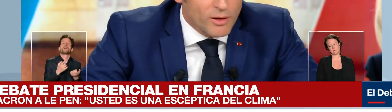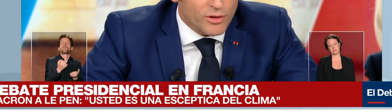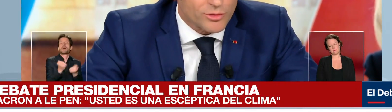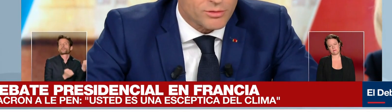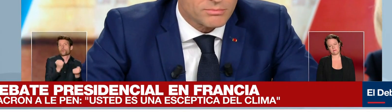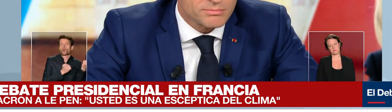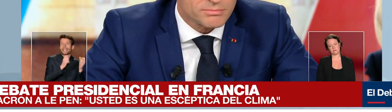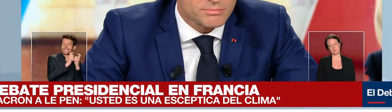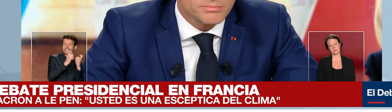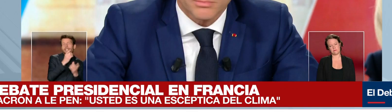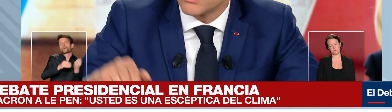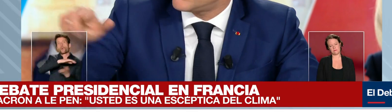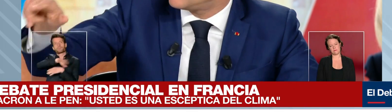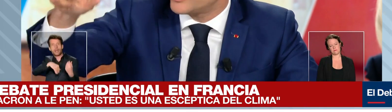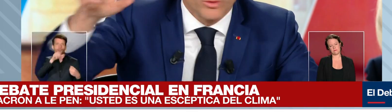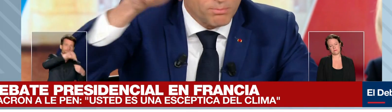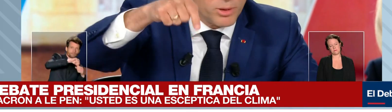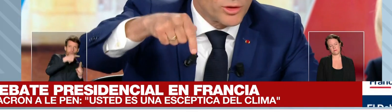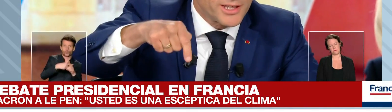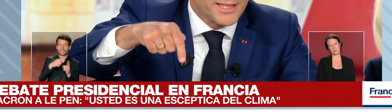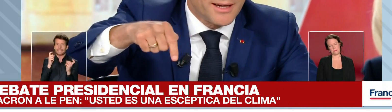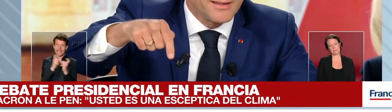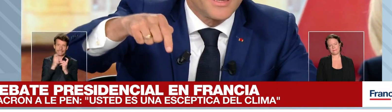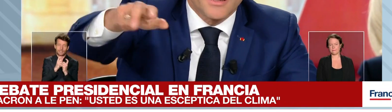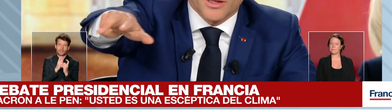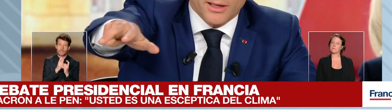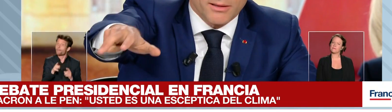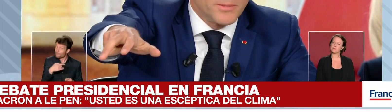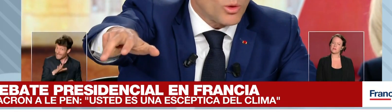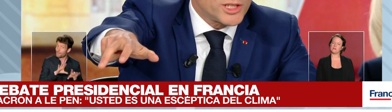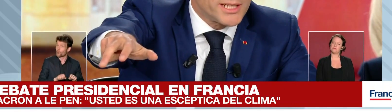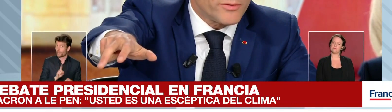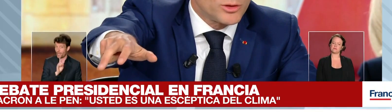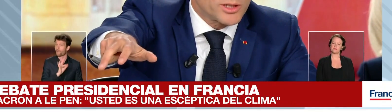o eléctricos producidos en Francia. En este quinquenio